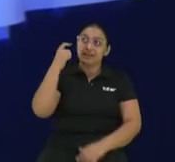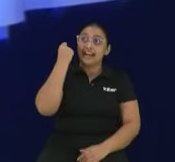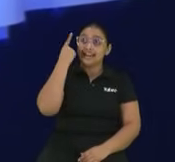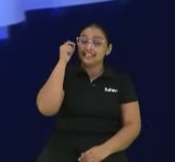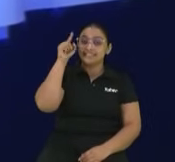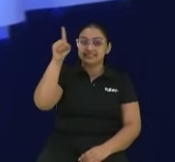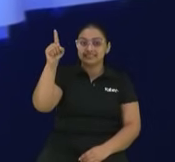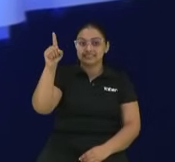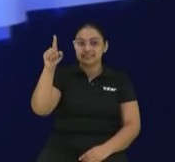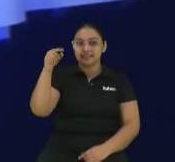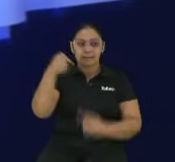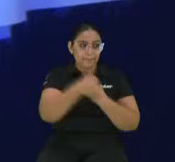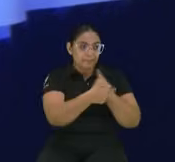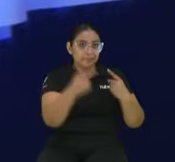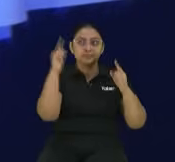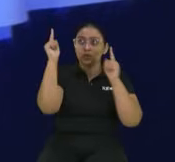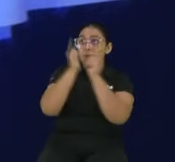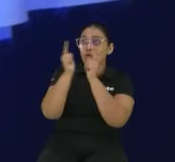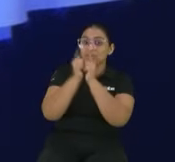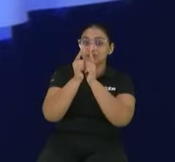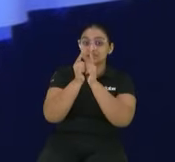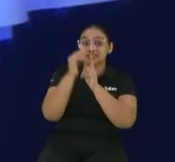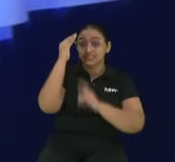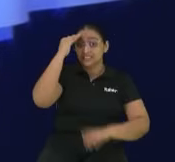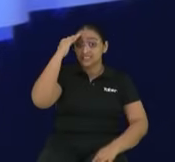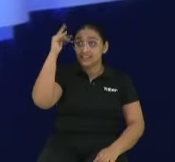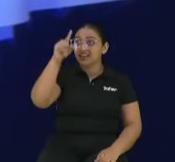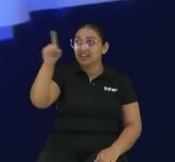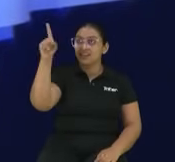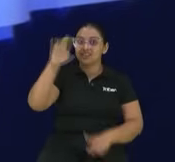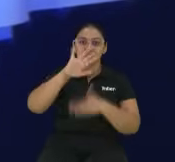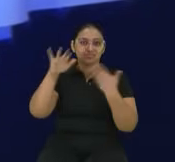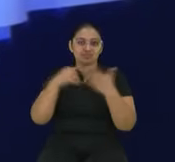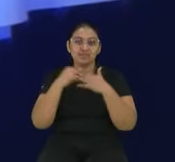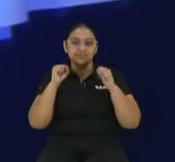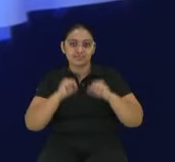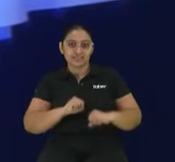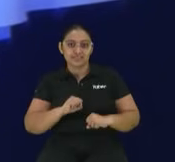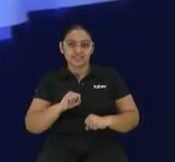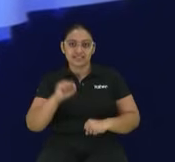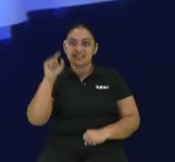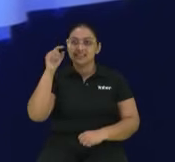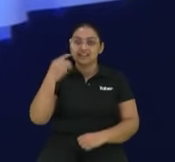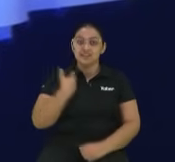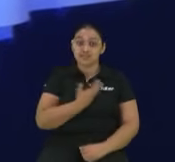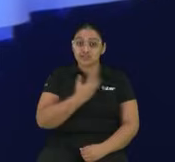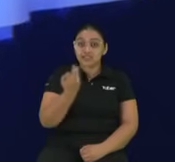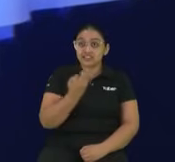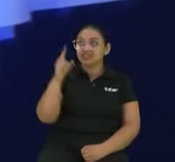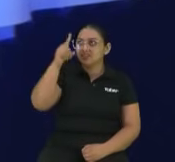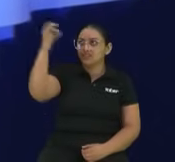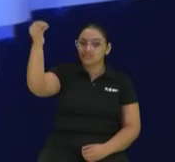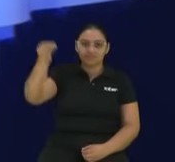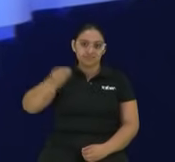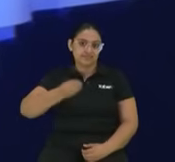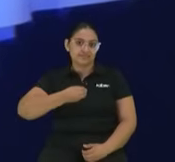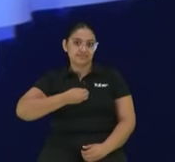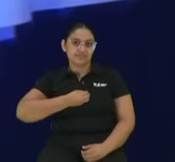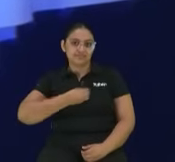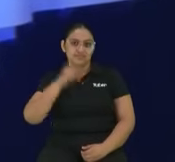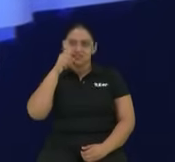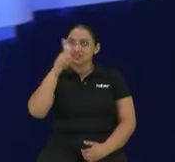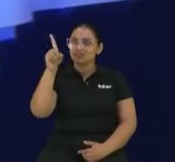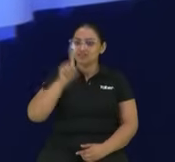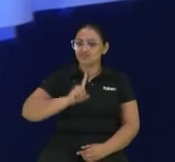defraudar Tengo un Dios que todo lo puede y nos da todo lo qué Amén no te va a defraudar en